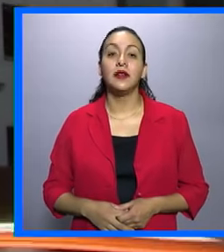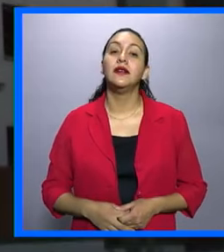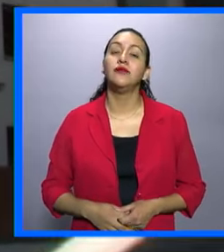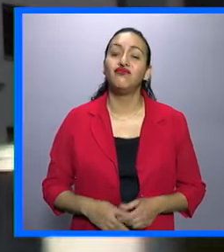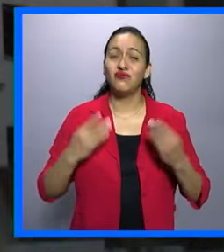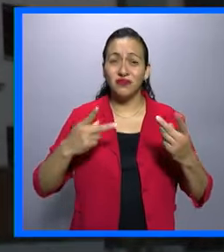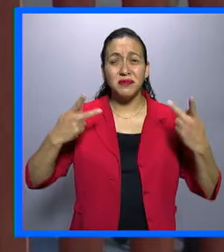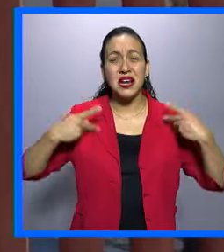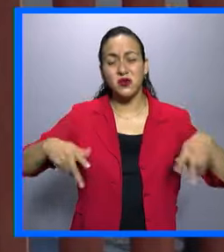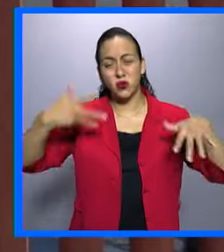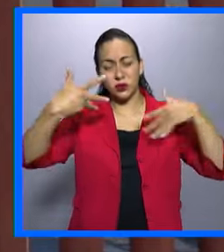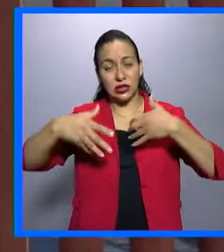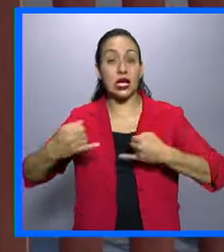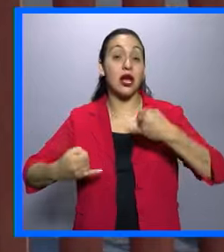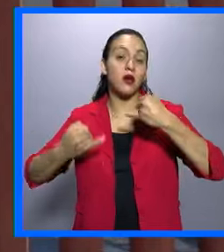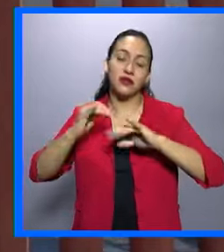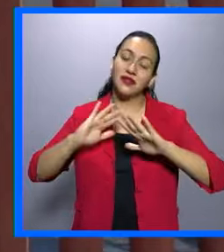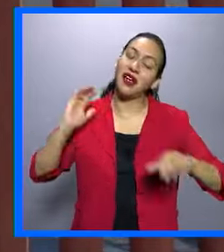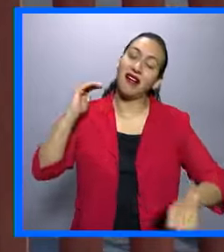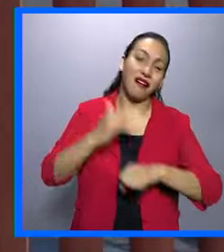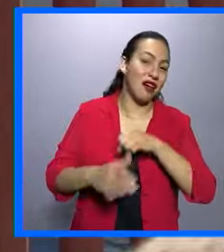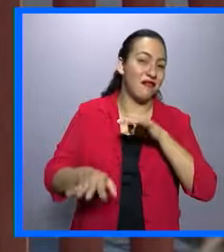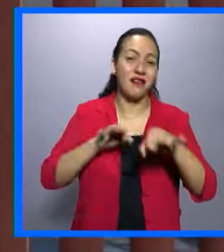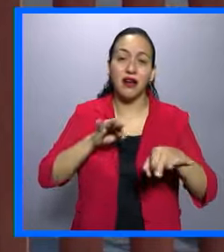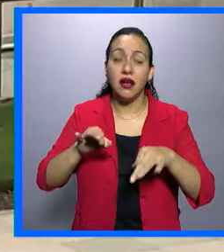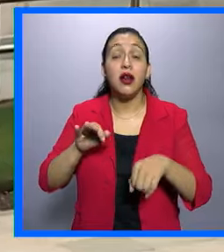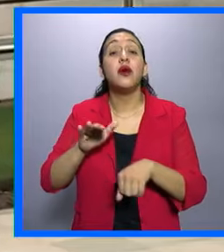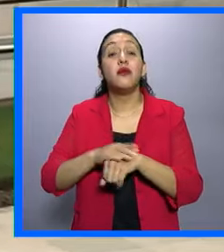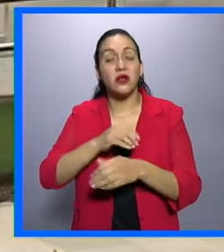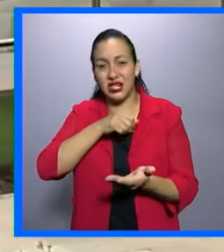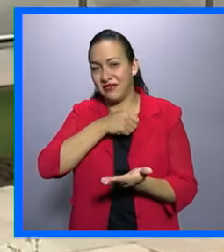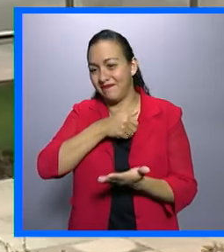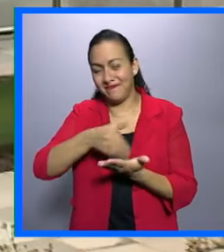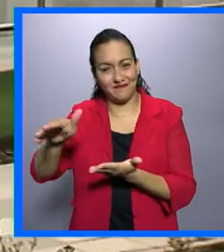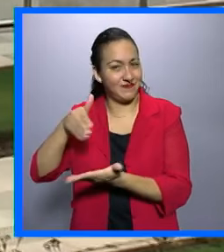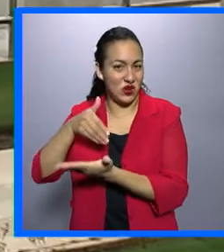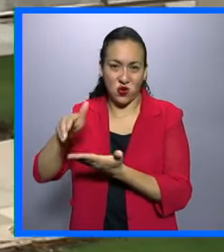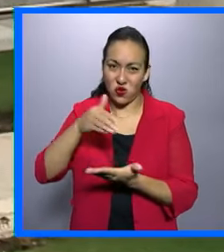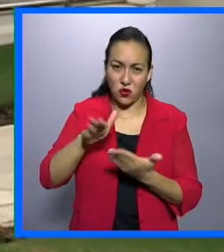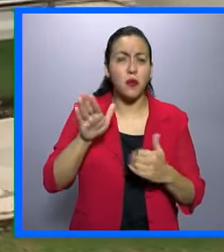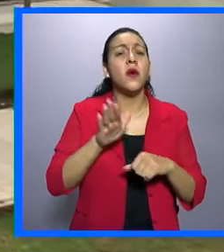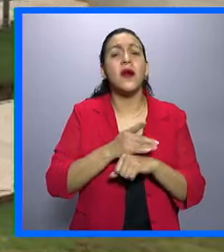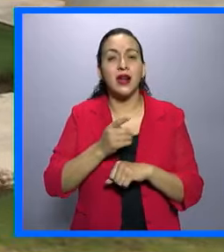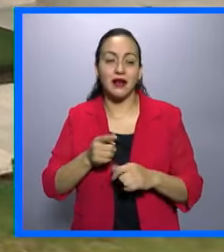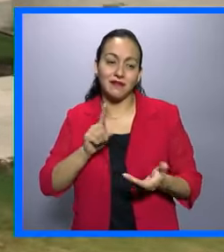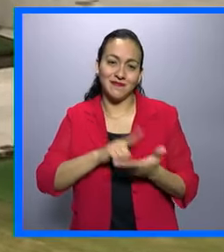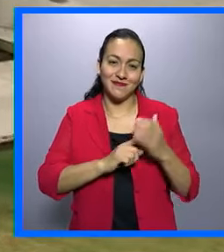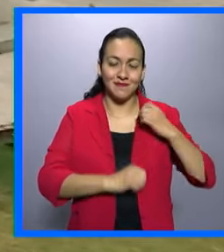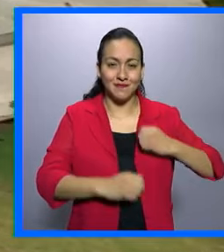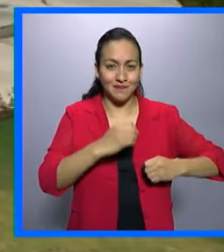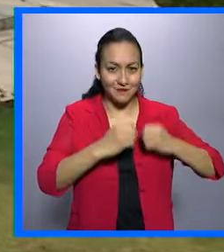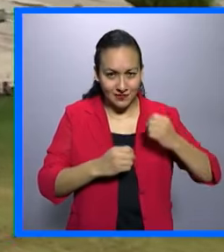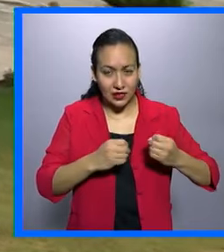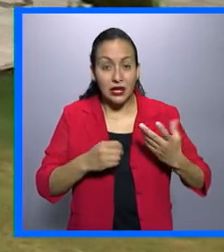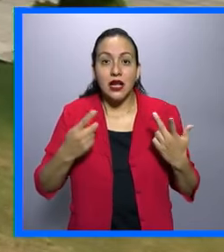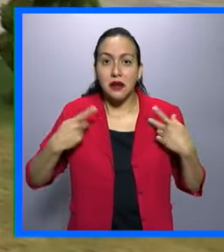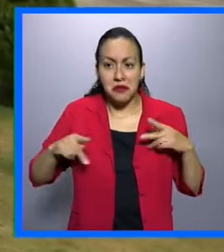de personas juzgadoras en retiro y que causaron baja derivado de la reforma al Poder Judicial por la falta de pago